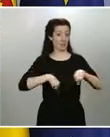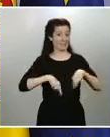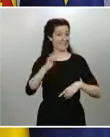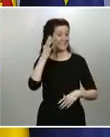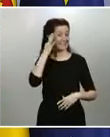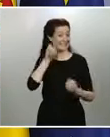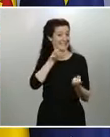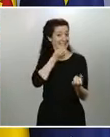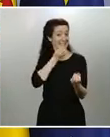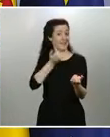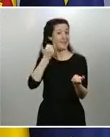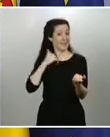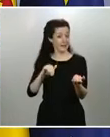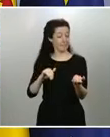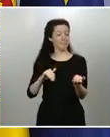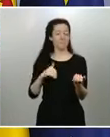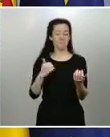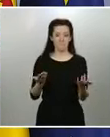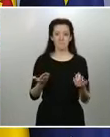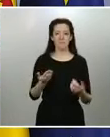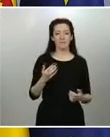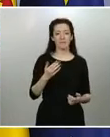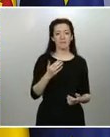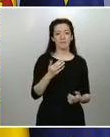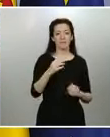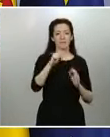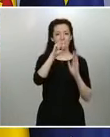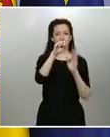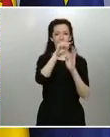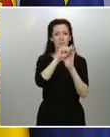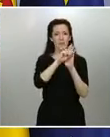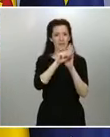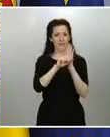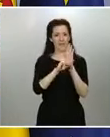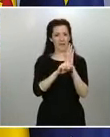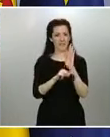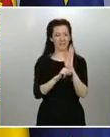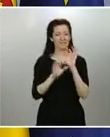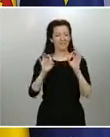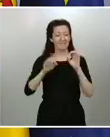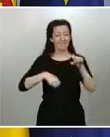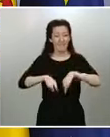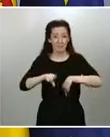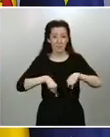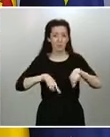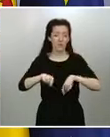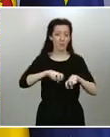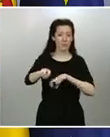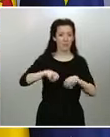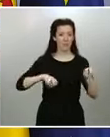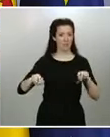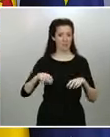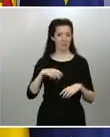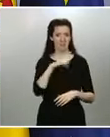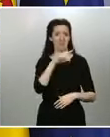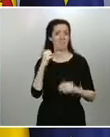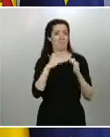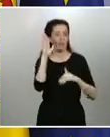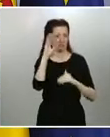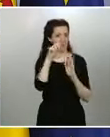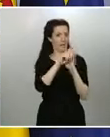más de un centenar de medidas en el ámbito del transporte y la movilidad que hemos adoptado durante estas siete